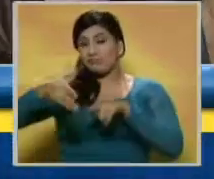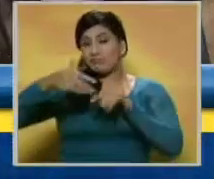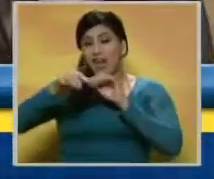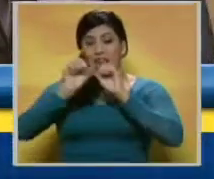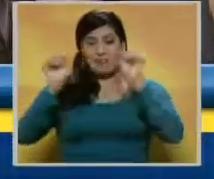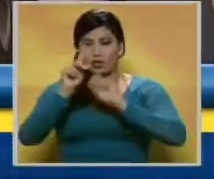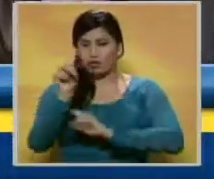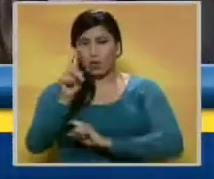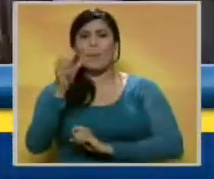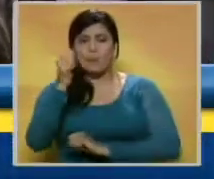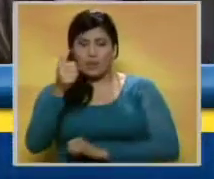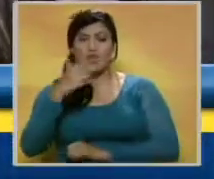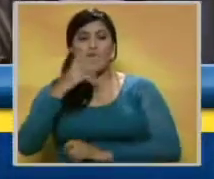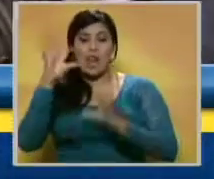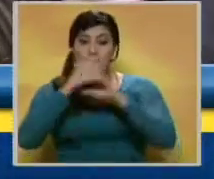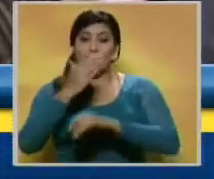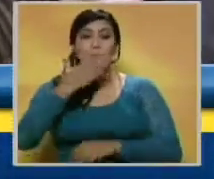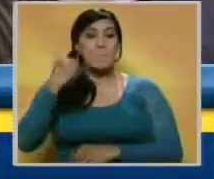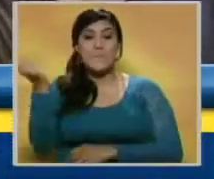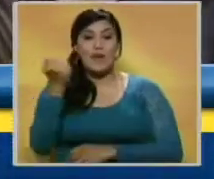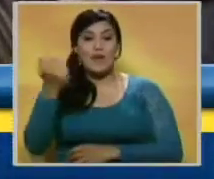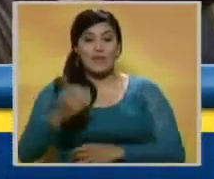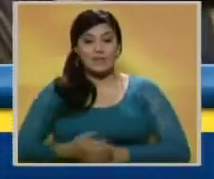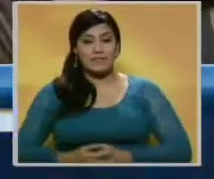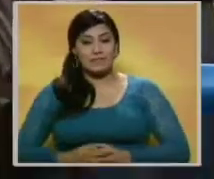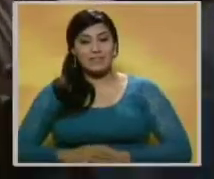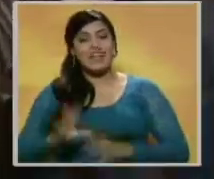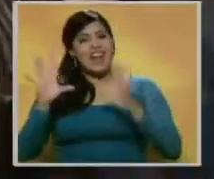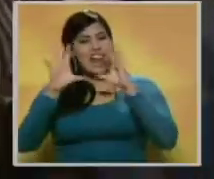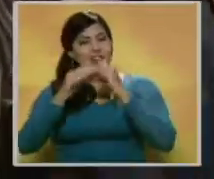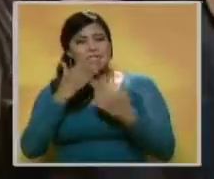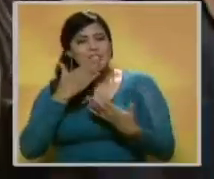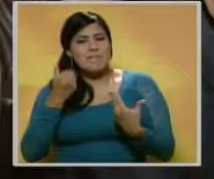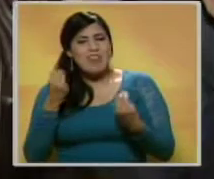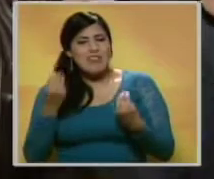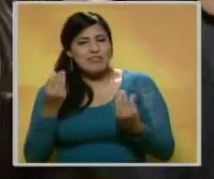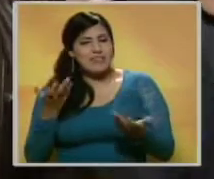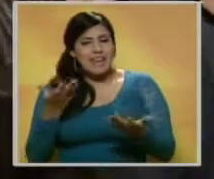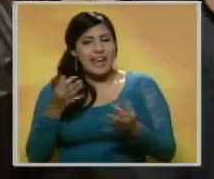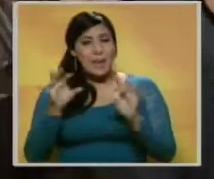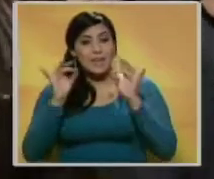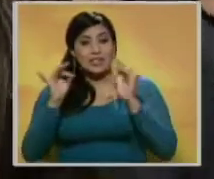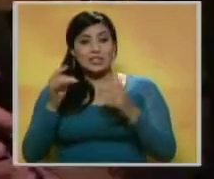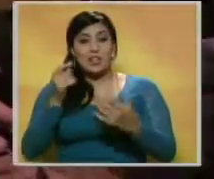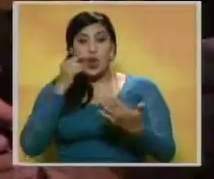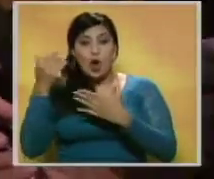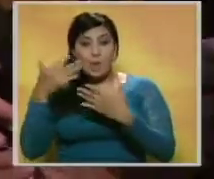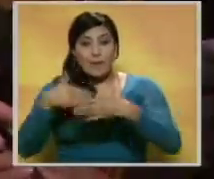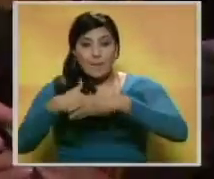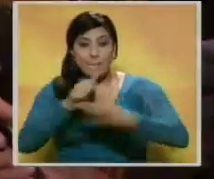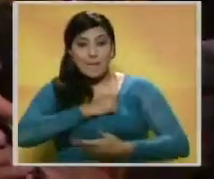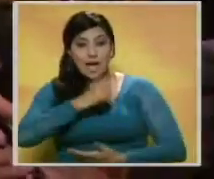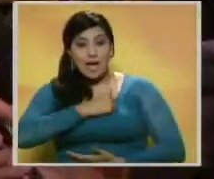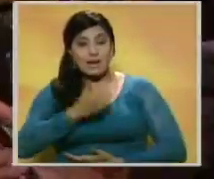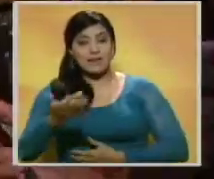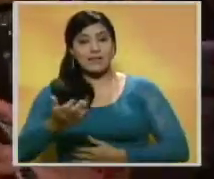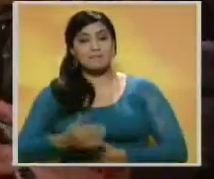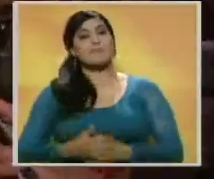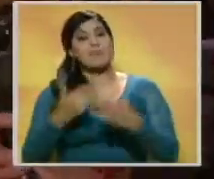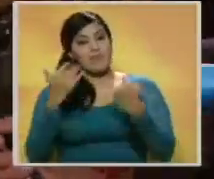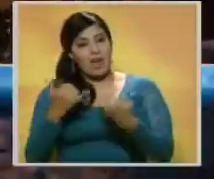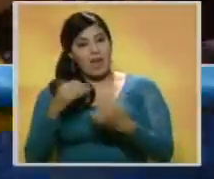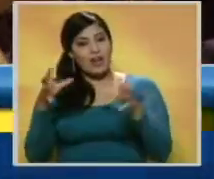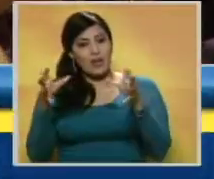la mañana que también son buenos, pero la noche son mejor. ¿Qué tiene la noche de que le pone ese toque? Alirio. Ha sido